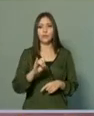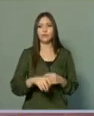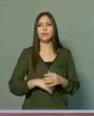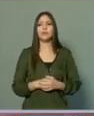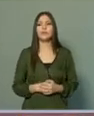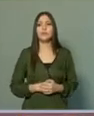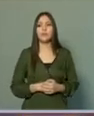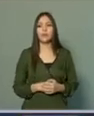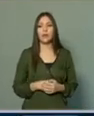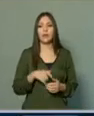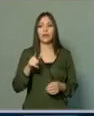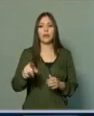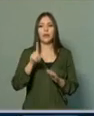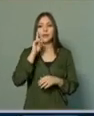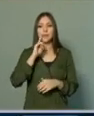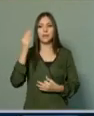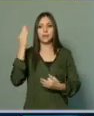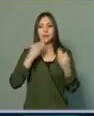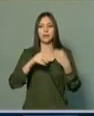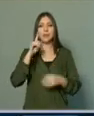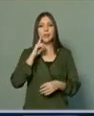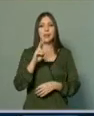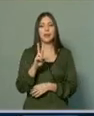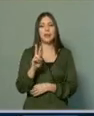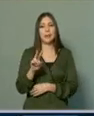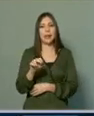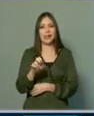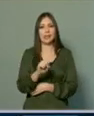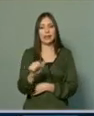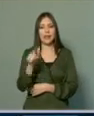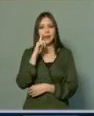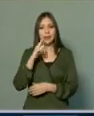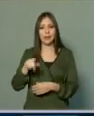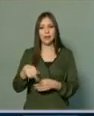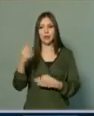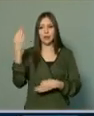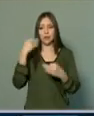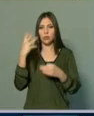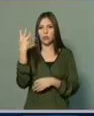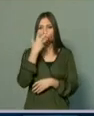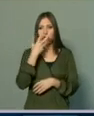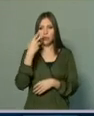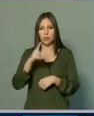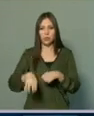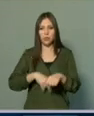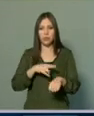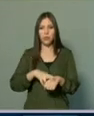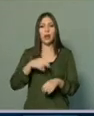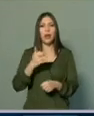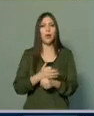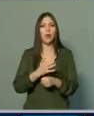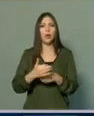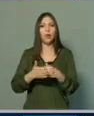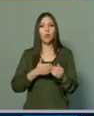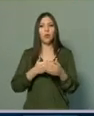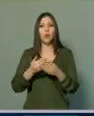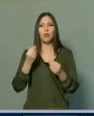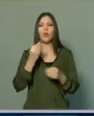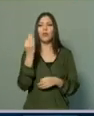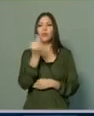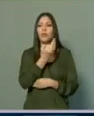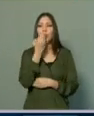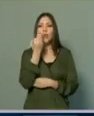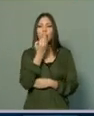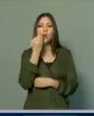mucho los estampados. Digo, vamos a Vanessa con algo mucho más discretón, pero ahorita vas a ver algo más floral. Lo floral va a estar mucho, lo tropical ahorita en moda,